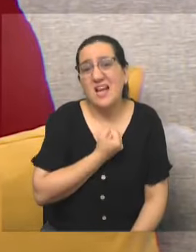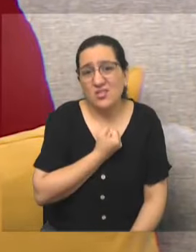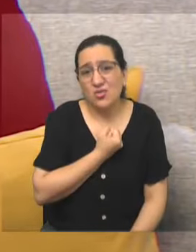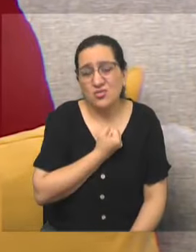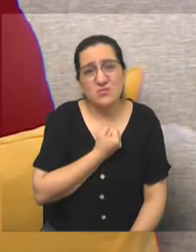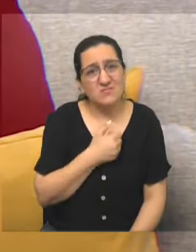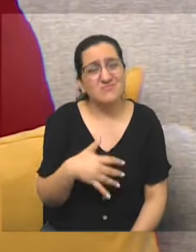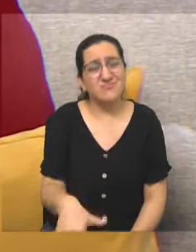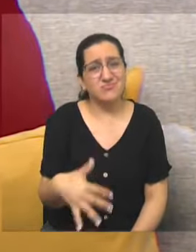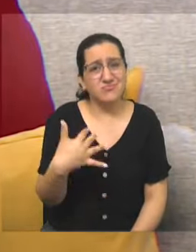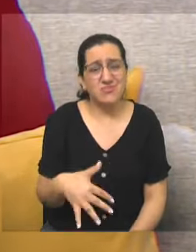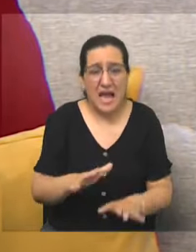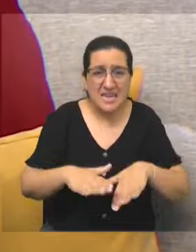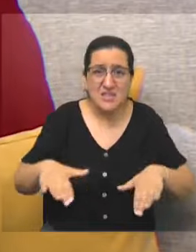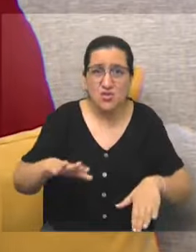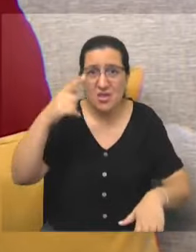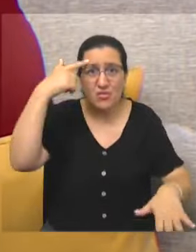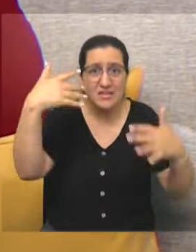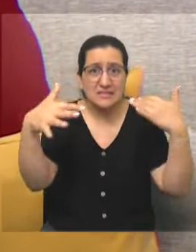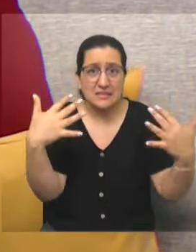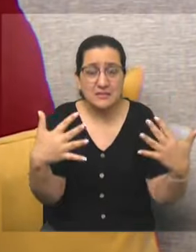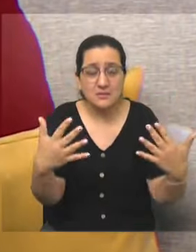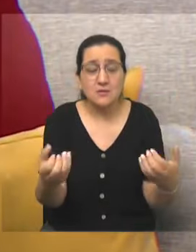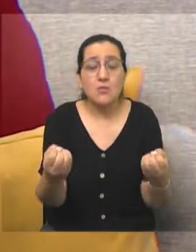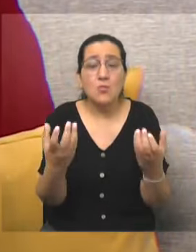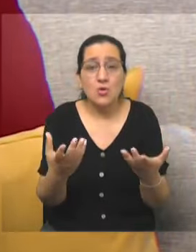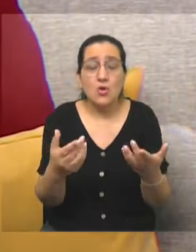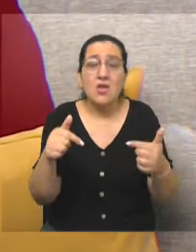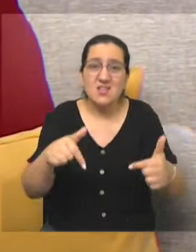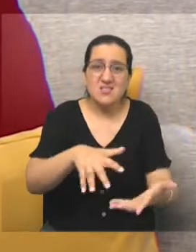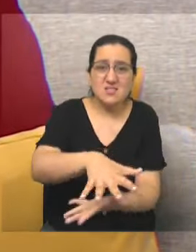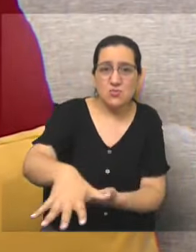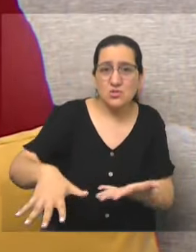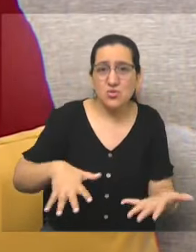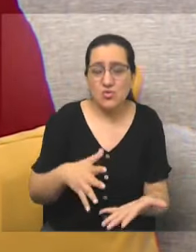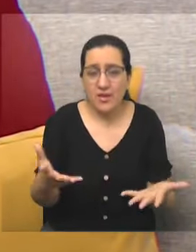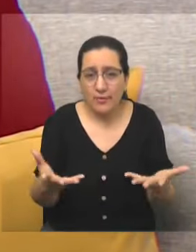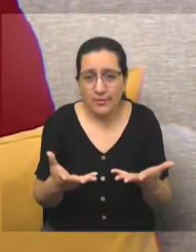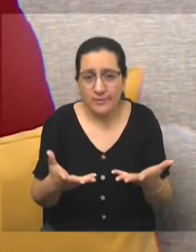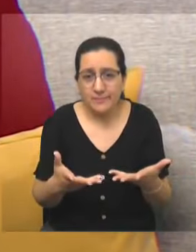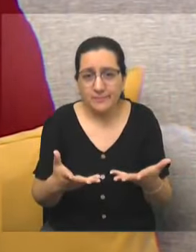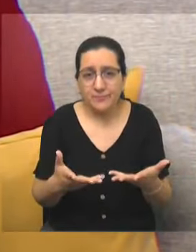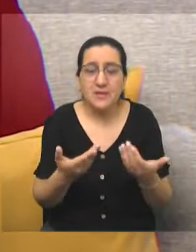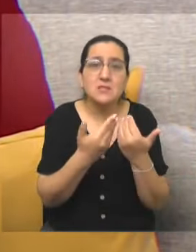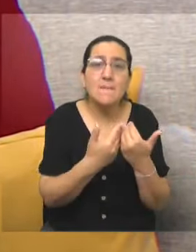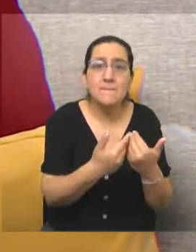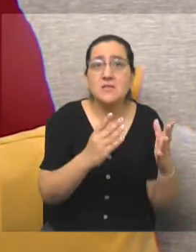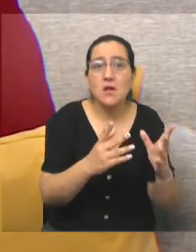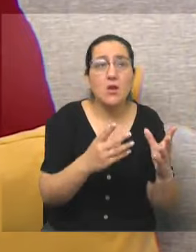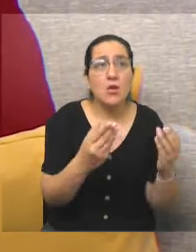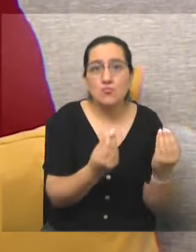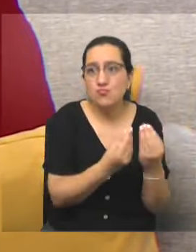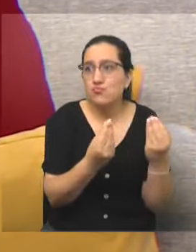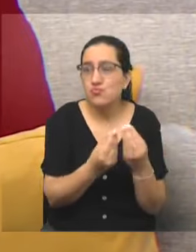fría. Y que lo que nos pasa es en esta anestesia que estamos viviendo, en que se empiezan a dar esos hechos y